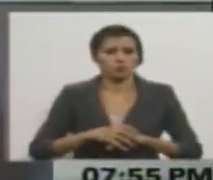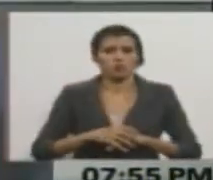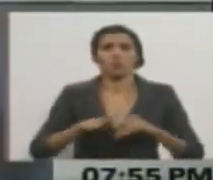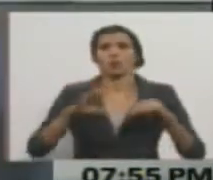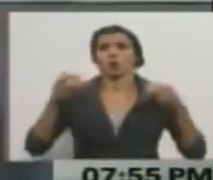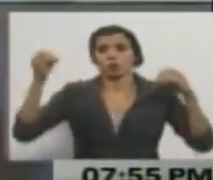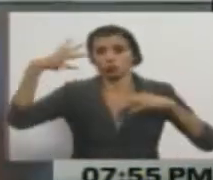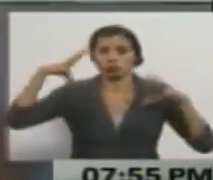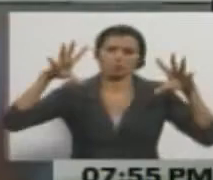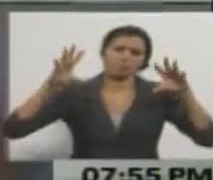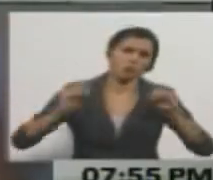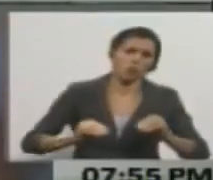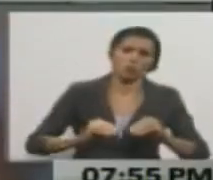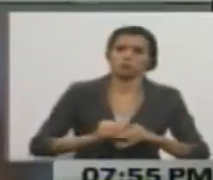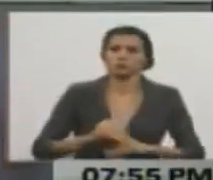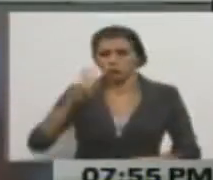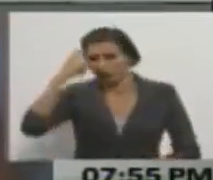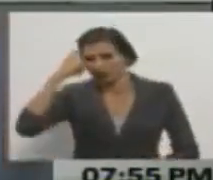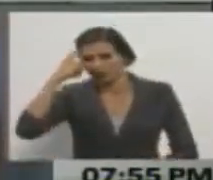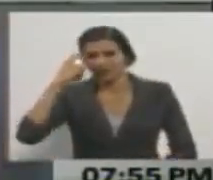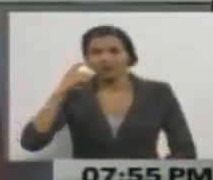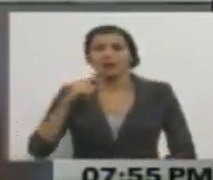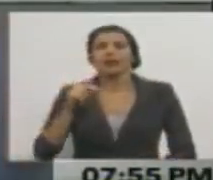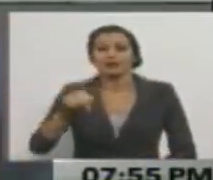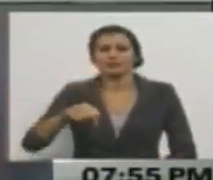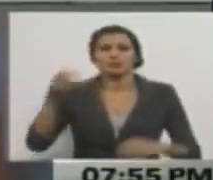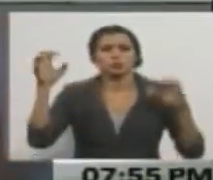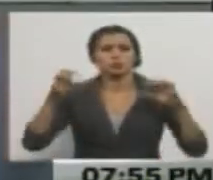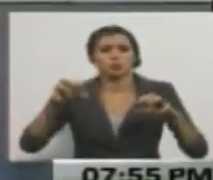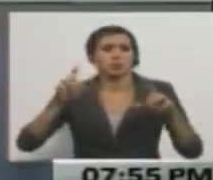nacional. Ustedes recuerdan que nosotros con el tema del Niño